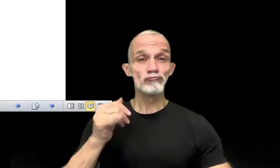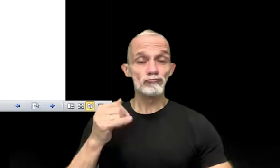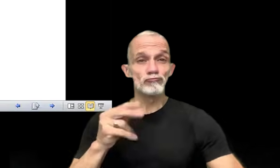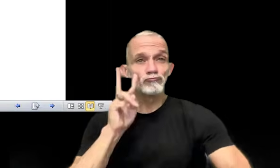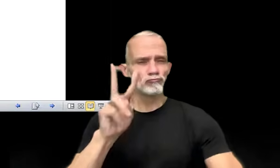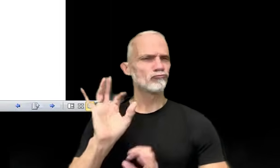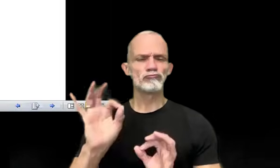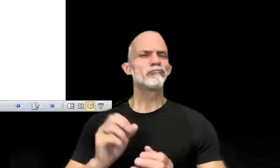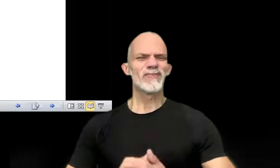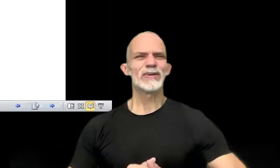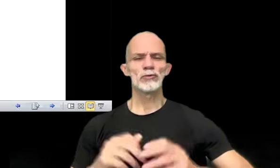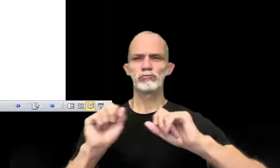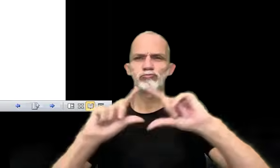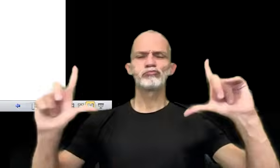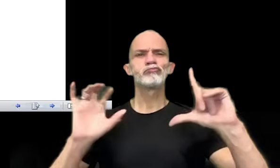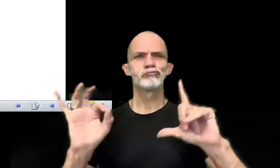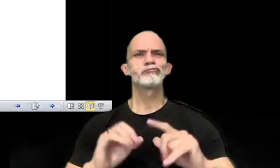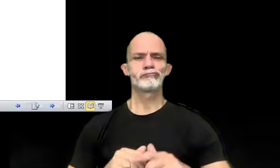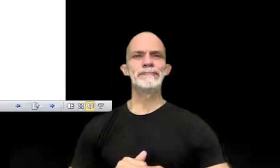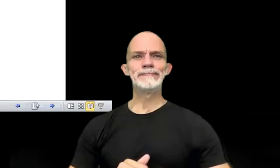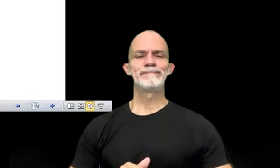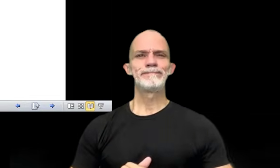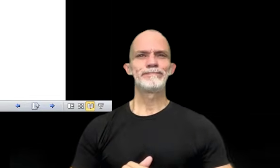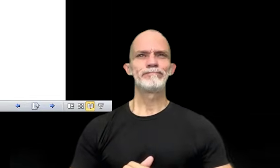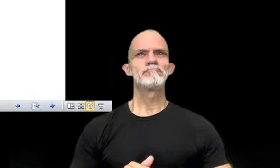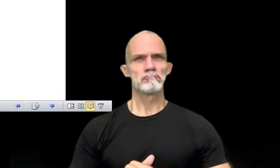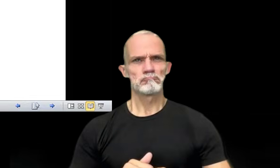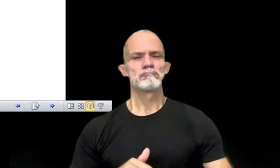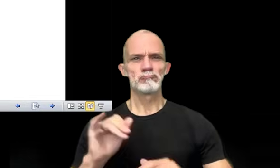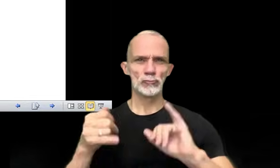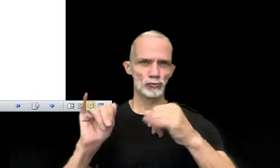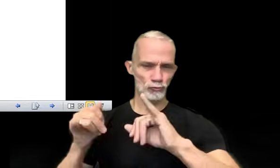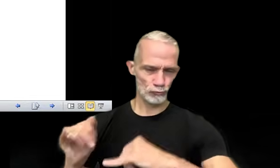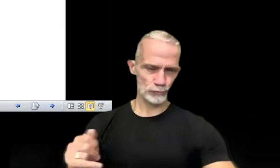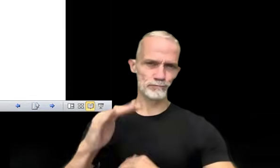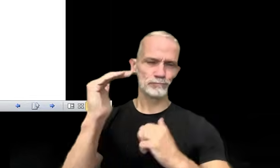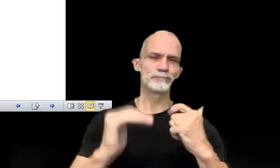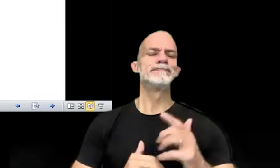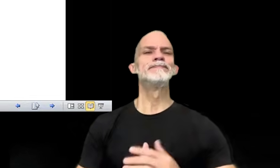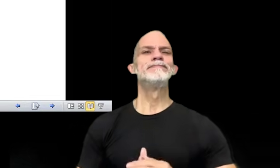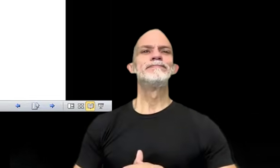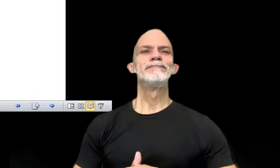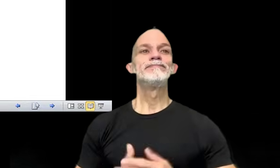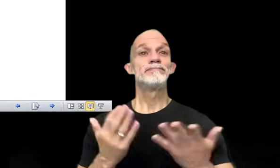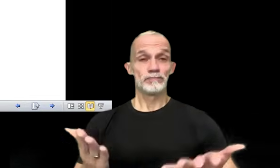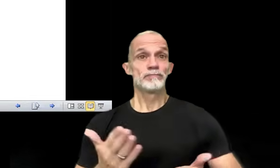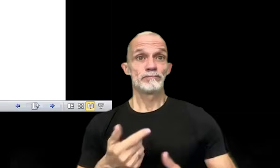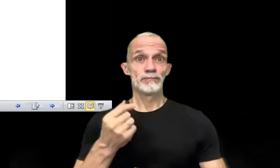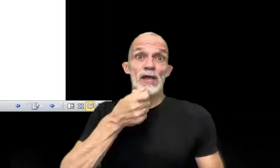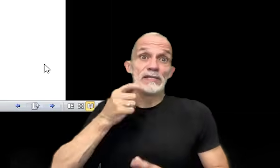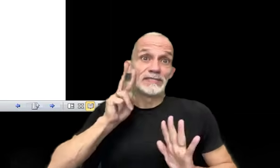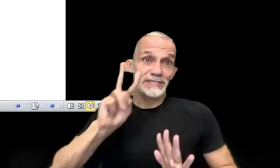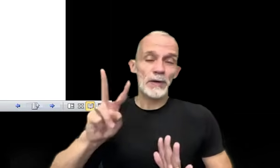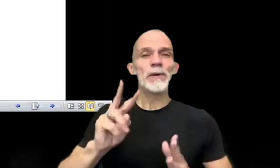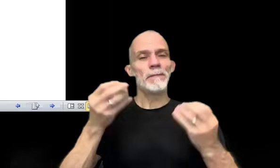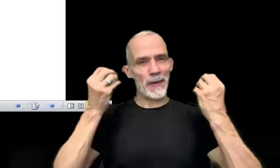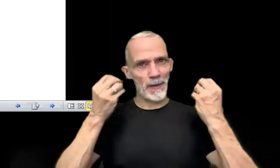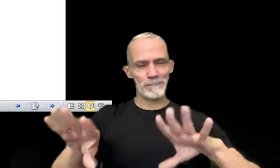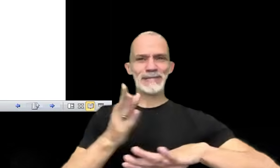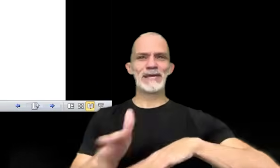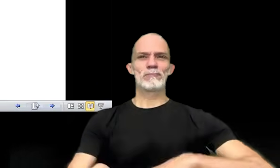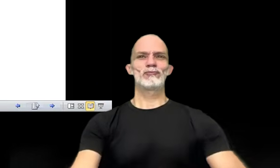Sí, sí, Sí, perfecto. se ve, sí Sí, se sí, ve. se ve, se Sí, ve. sí, sí, correcto. Bueno, si se ve,